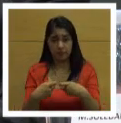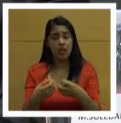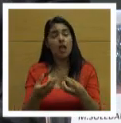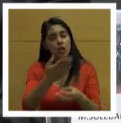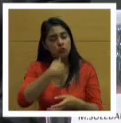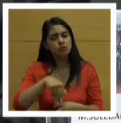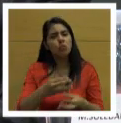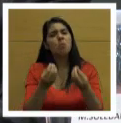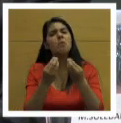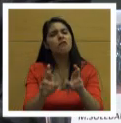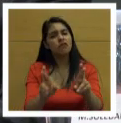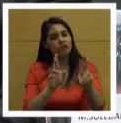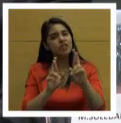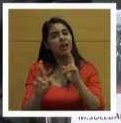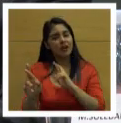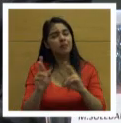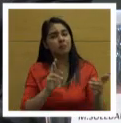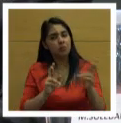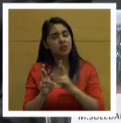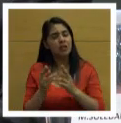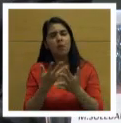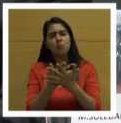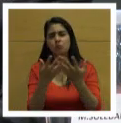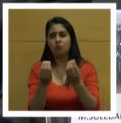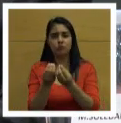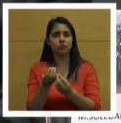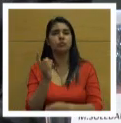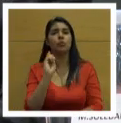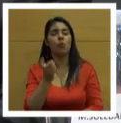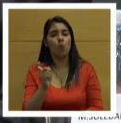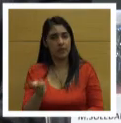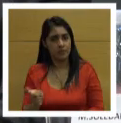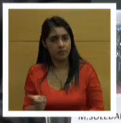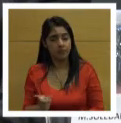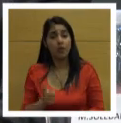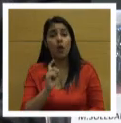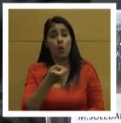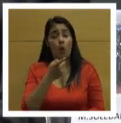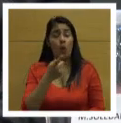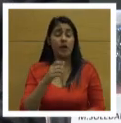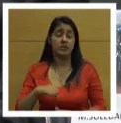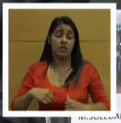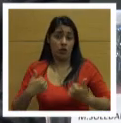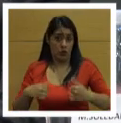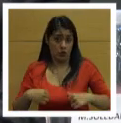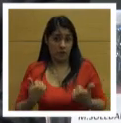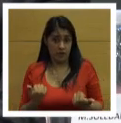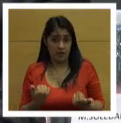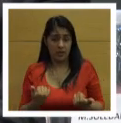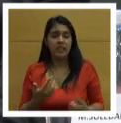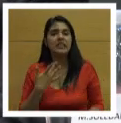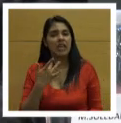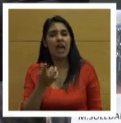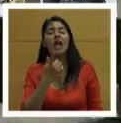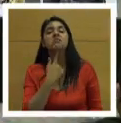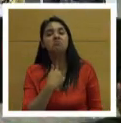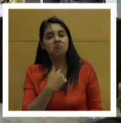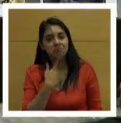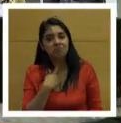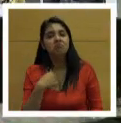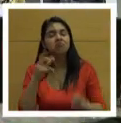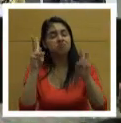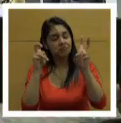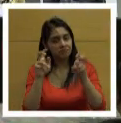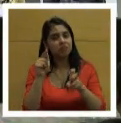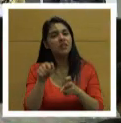buena respuesta, particularmente de muchos jueces, sobre todo jueces y juezas jóvenes, que se interesan por el tema, que lo han